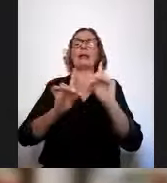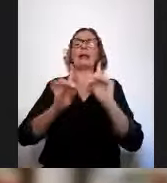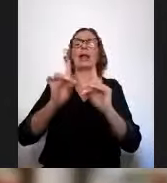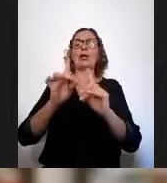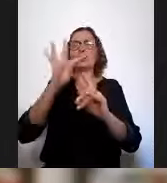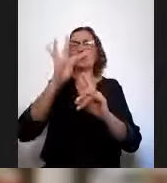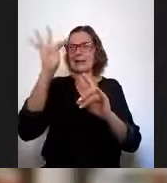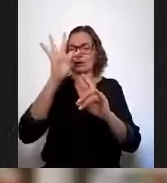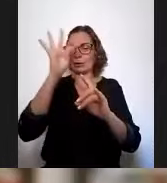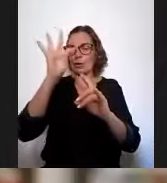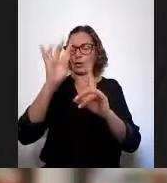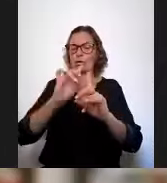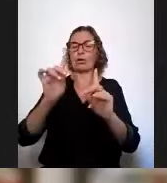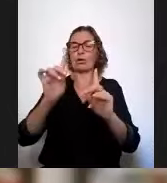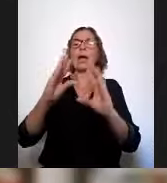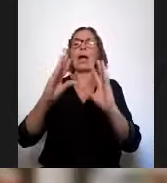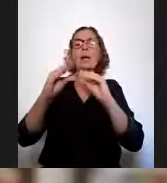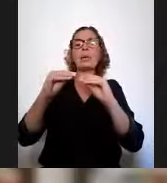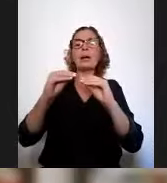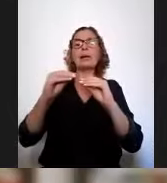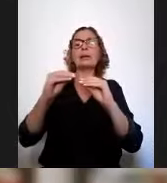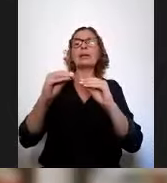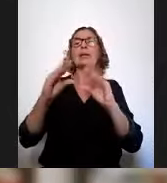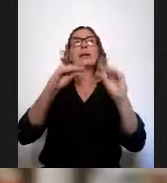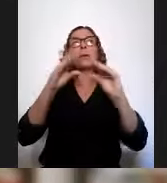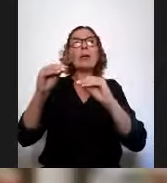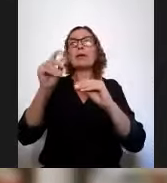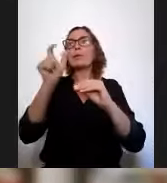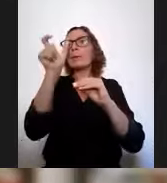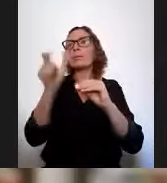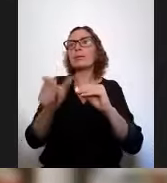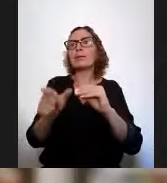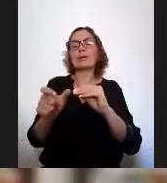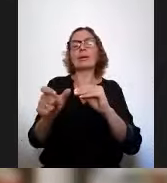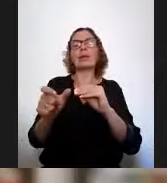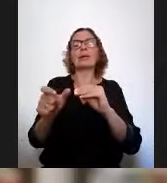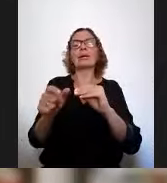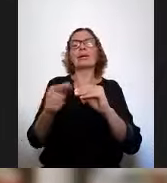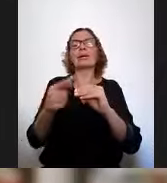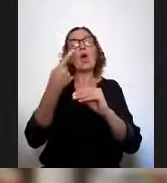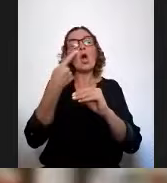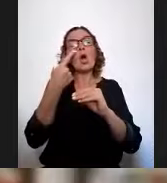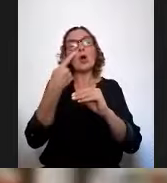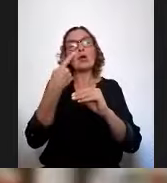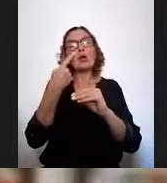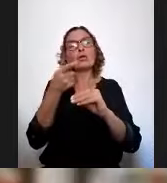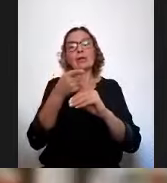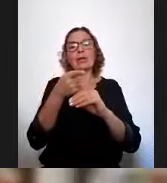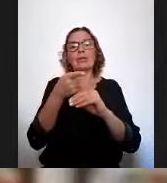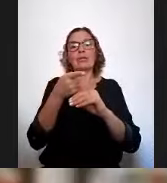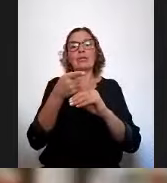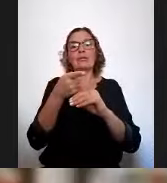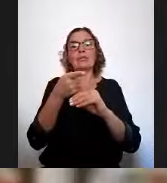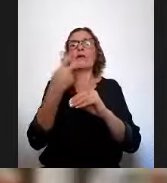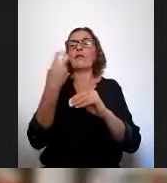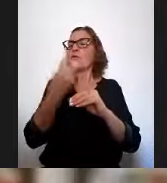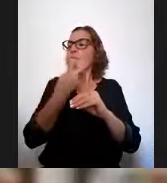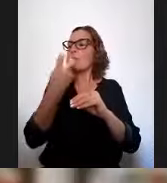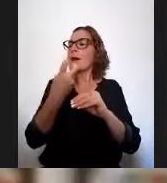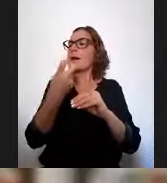tecnológico. Tenés que hablar con gente que conoce de esa vertical, buscar en